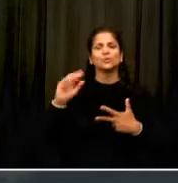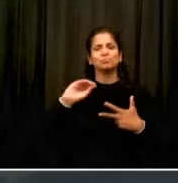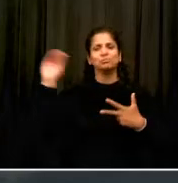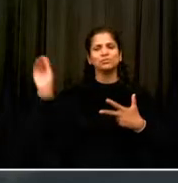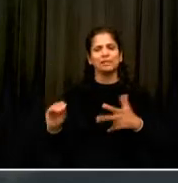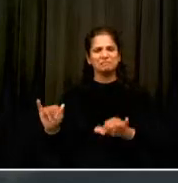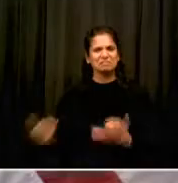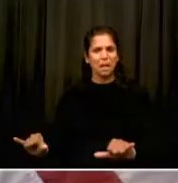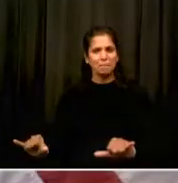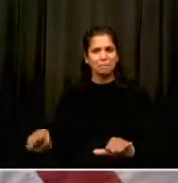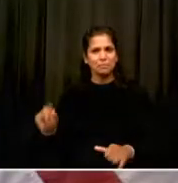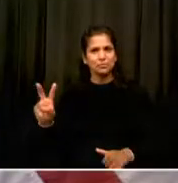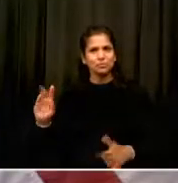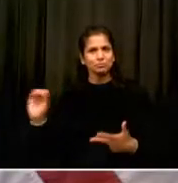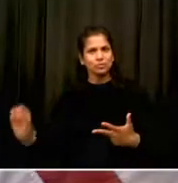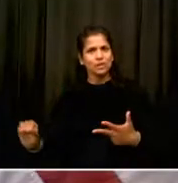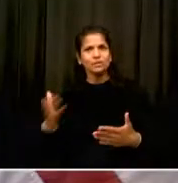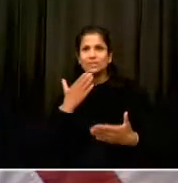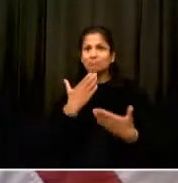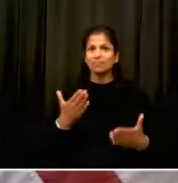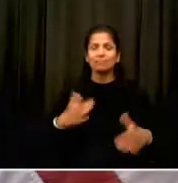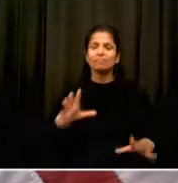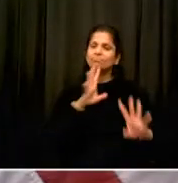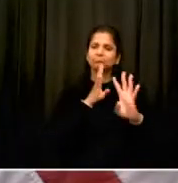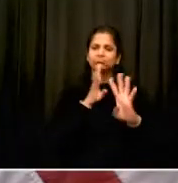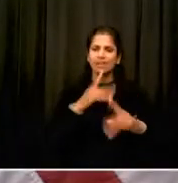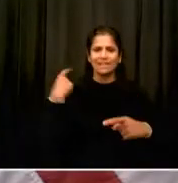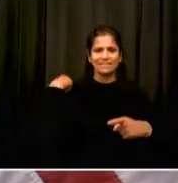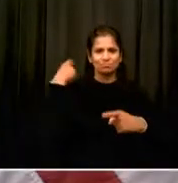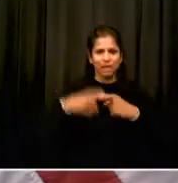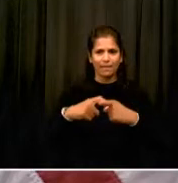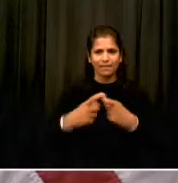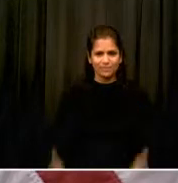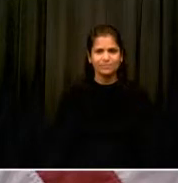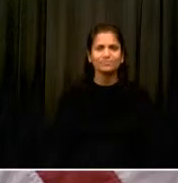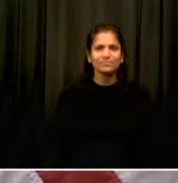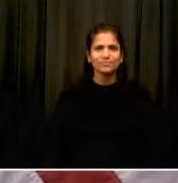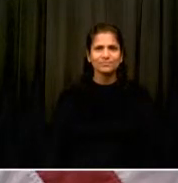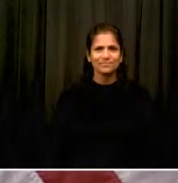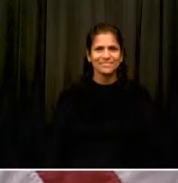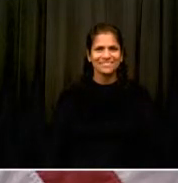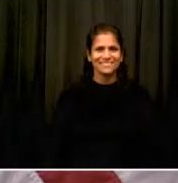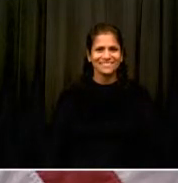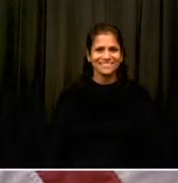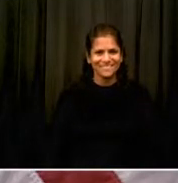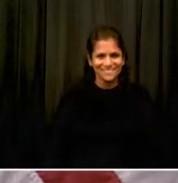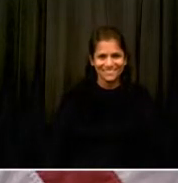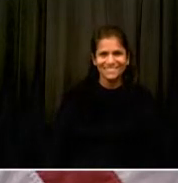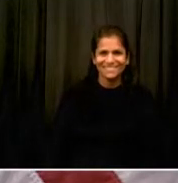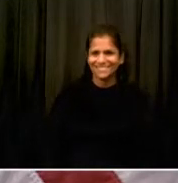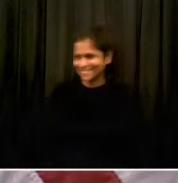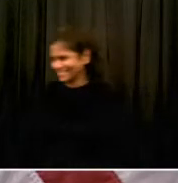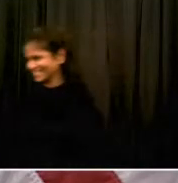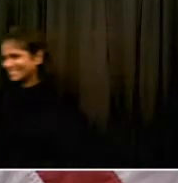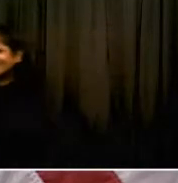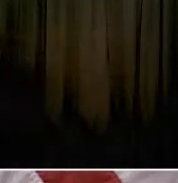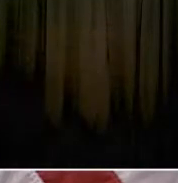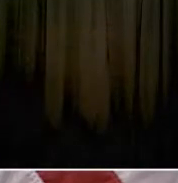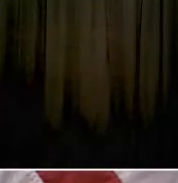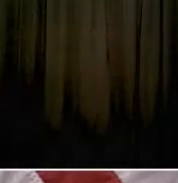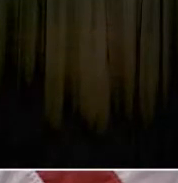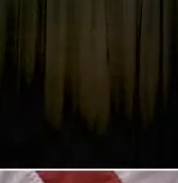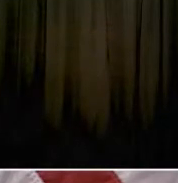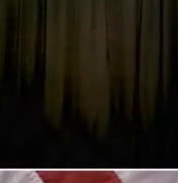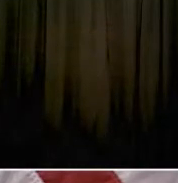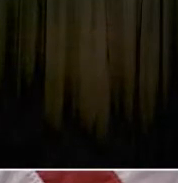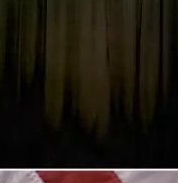is. A few words in Spanish. Gracias al programa de prueba y rastreo, la ciudad de